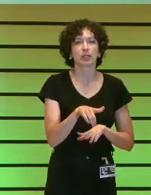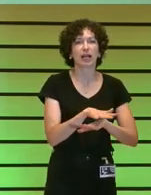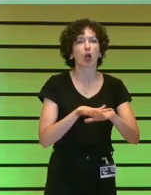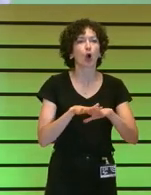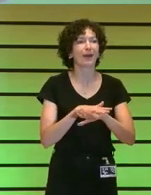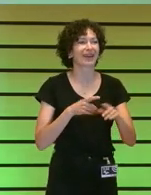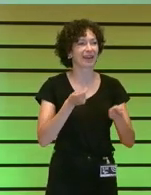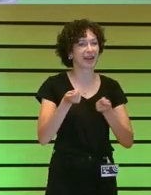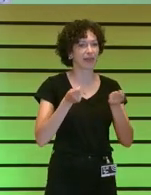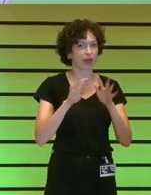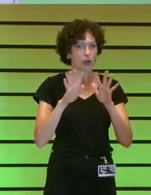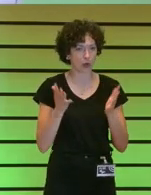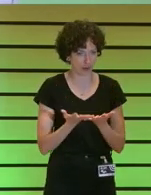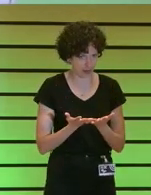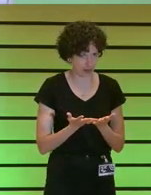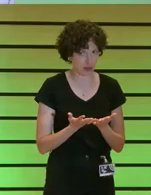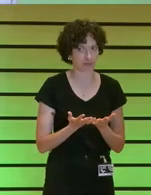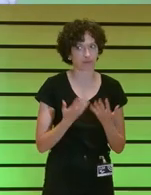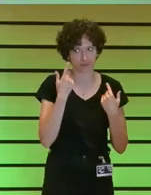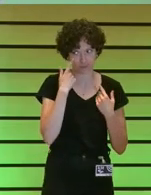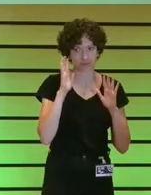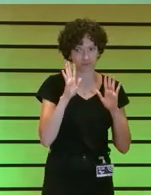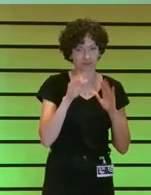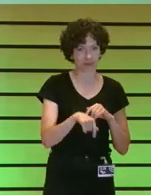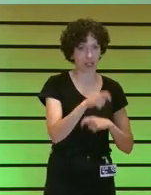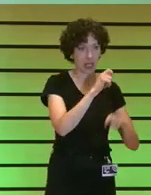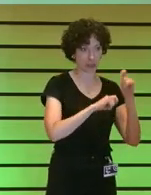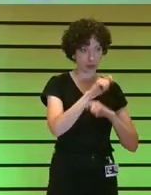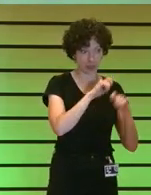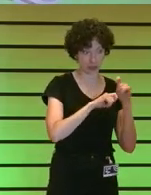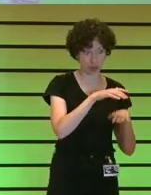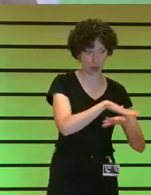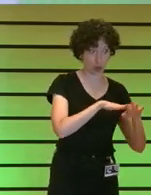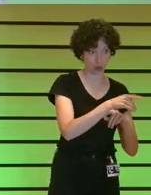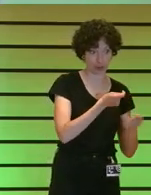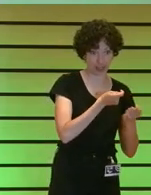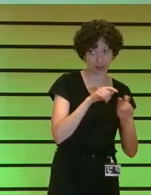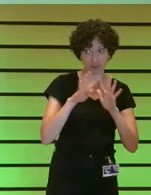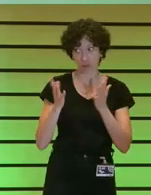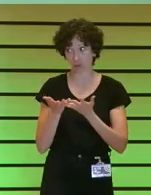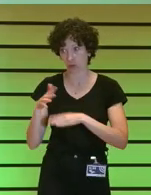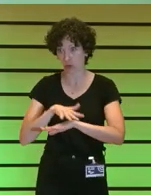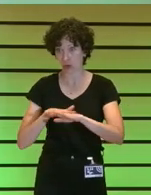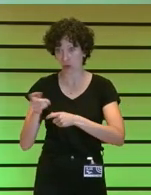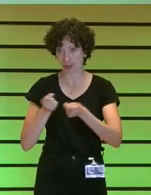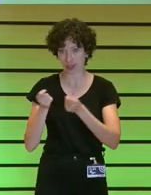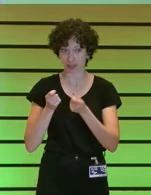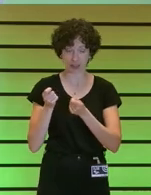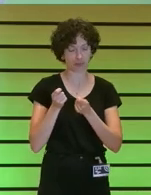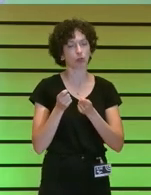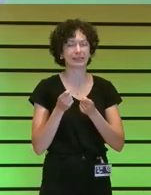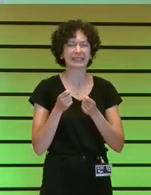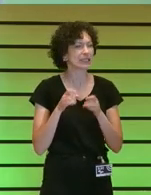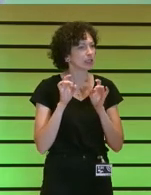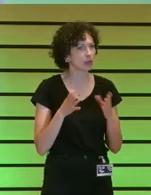fijaros que salto de Oye de la gobernanza de una entidad de plena inclusión a la gobernanza del mundo fijaros que es alto pero es lo mismo yo creo que ya no